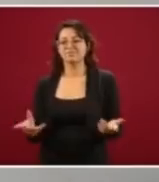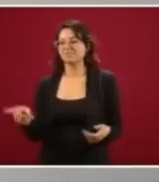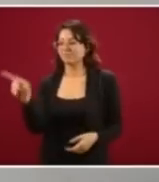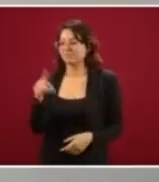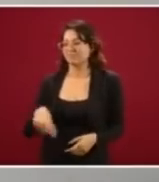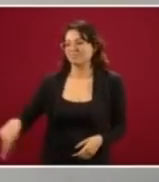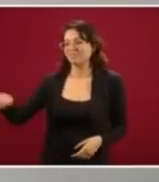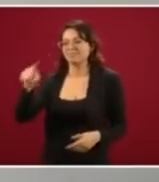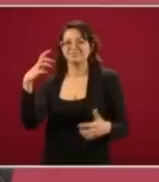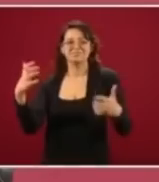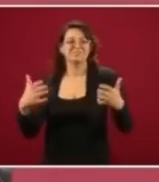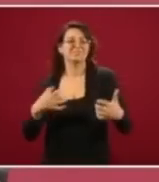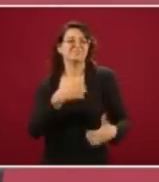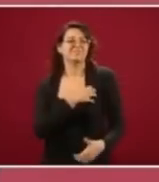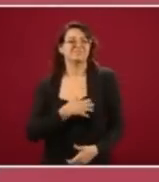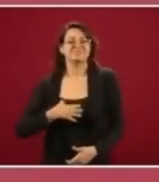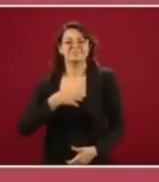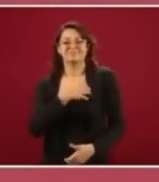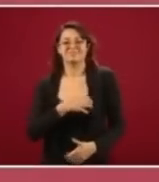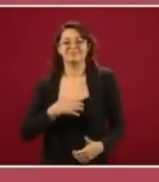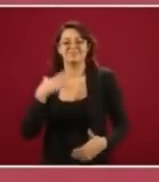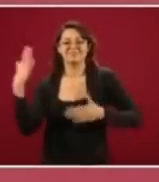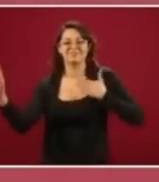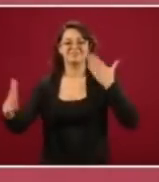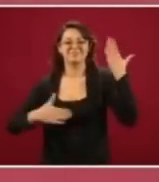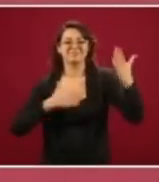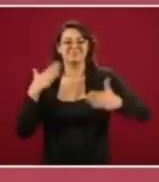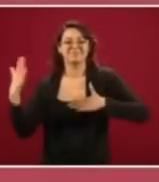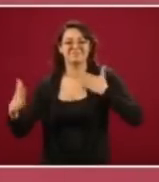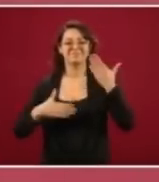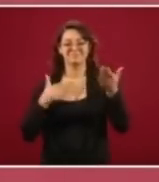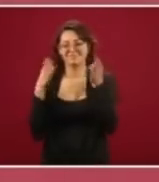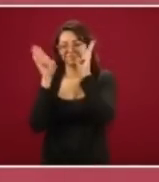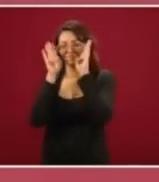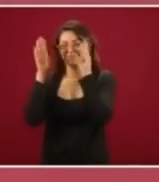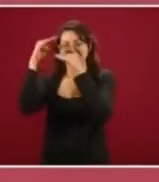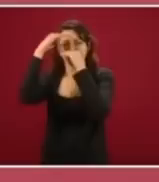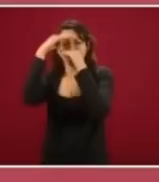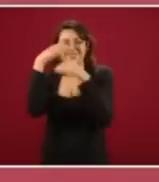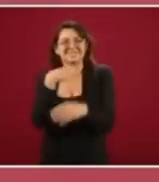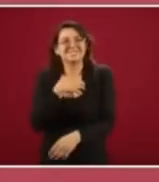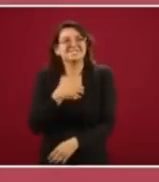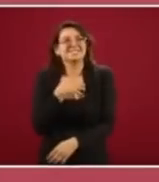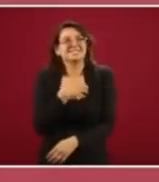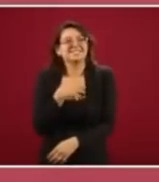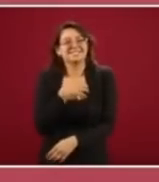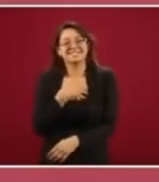fiesta en los conservas, o sea,